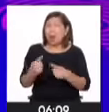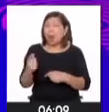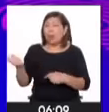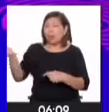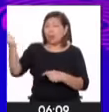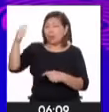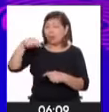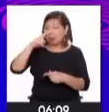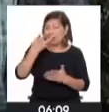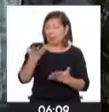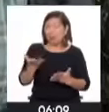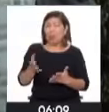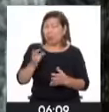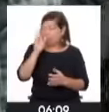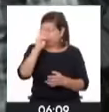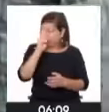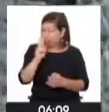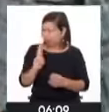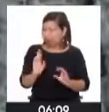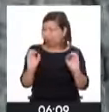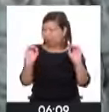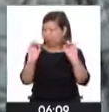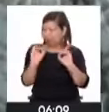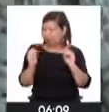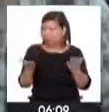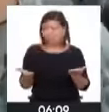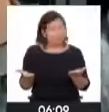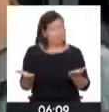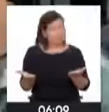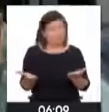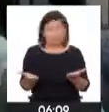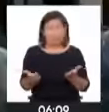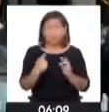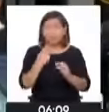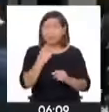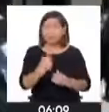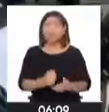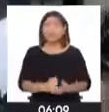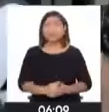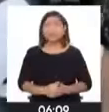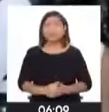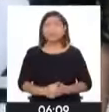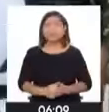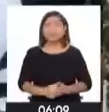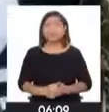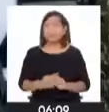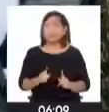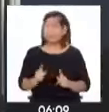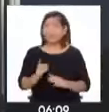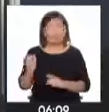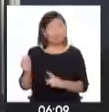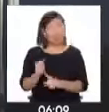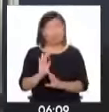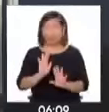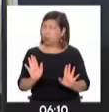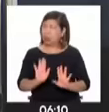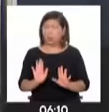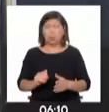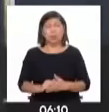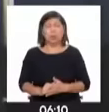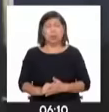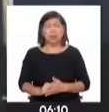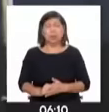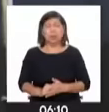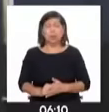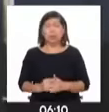pisó suelo peruano, el jefe de extradiciones precisó. No ha habido intención de maltratarlo en ningún momento, por el